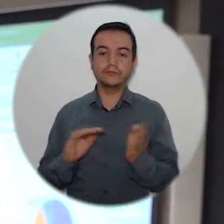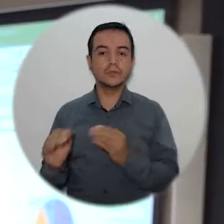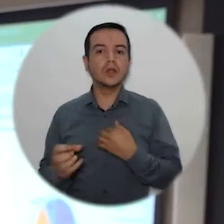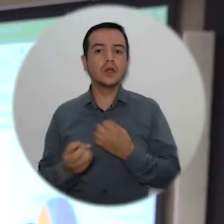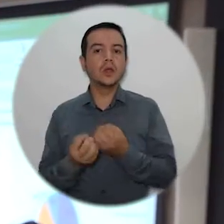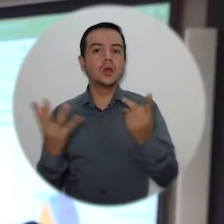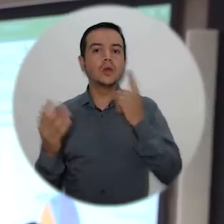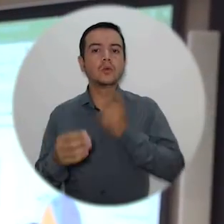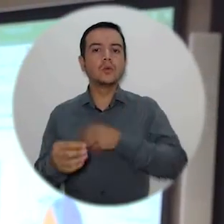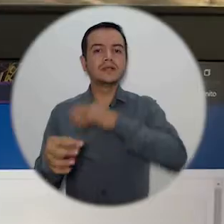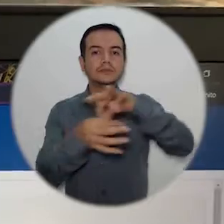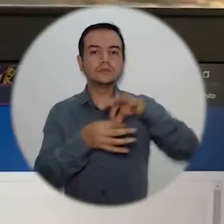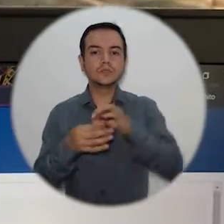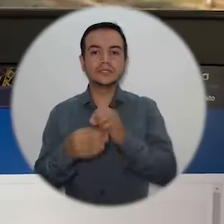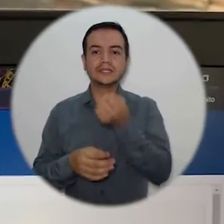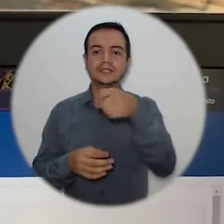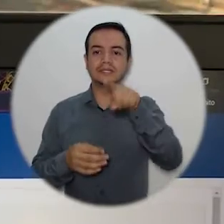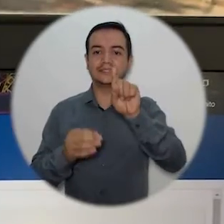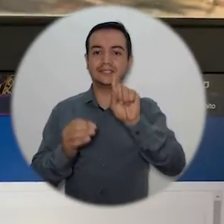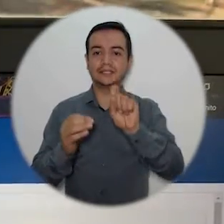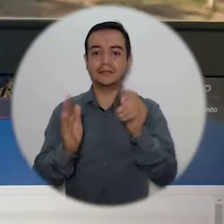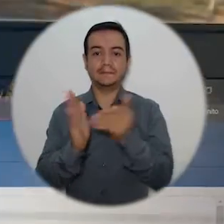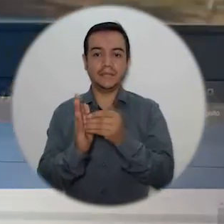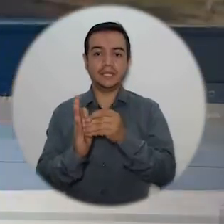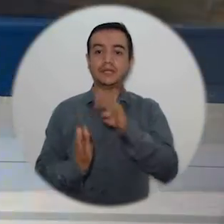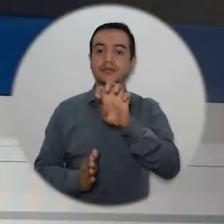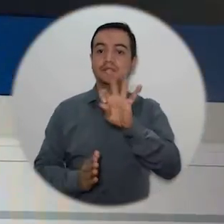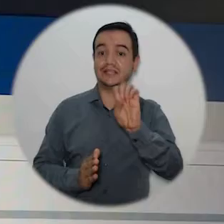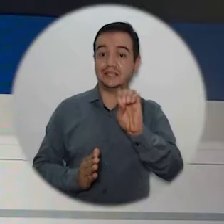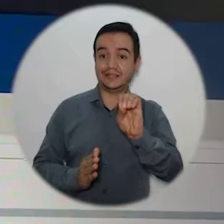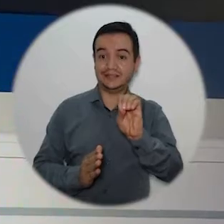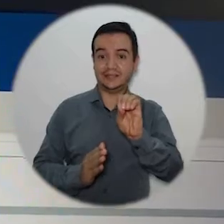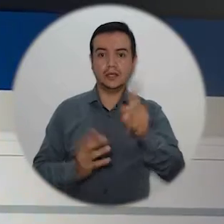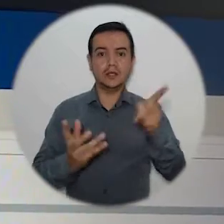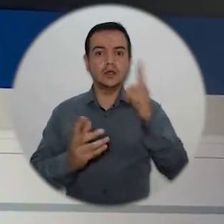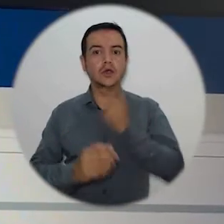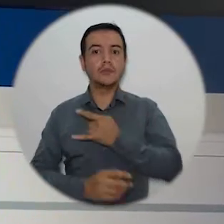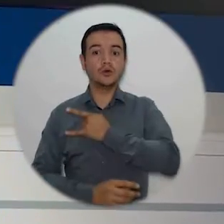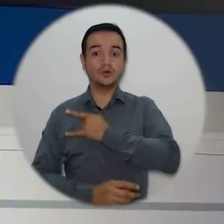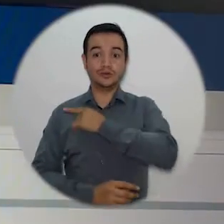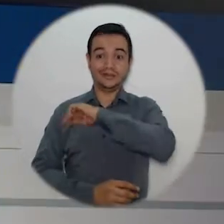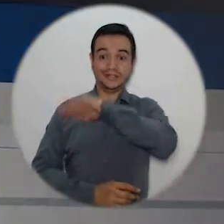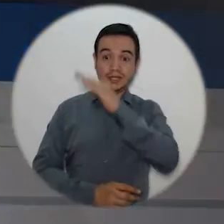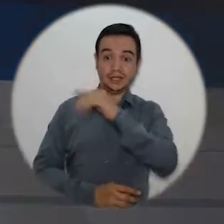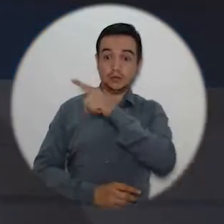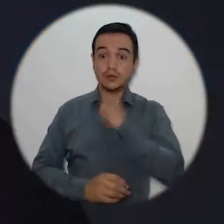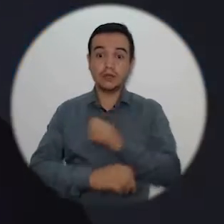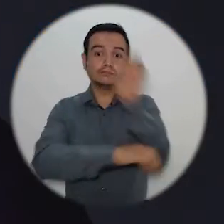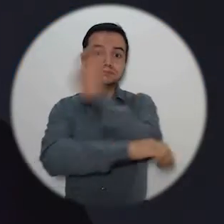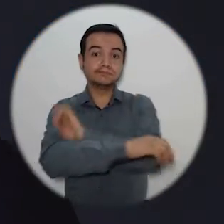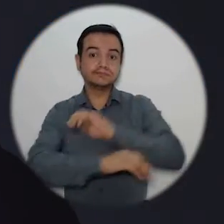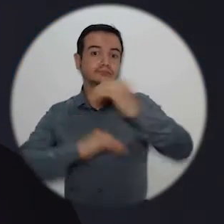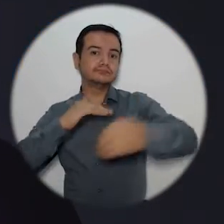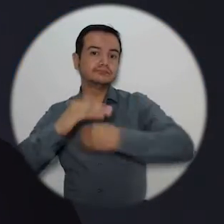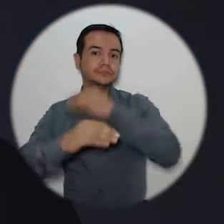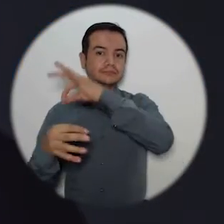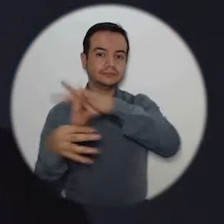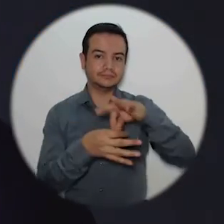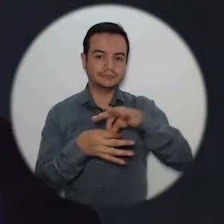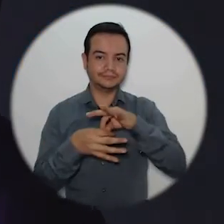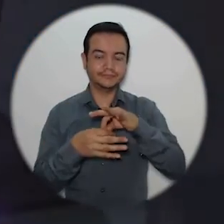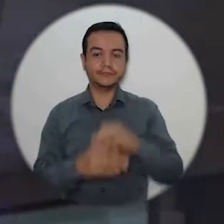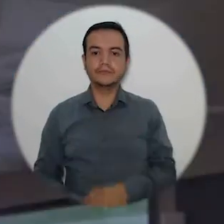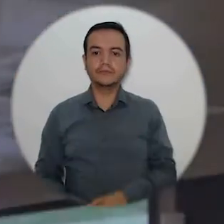Fue un proceso transparente. En la que 16.930 personas votaron a través de un aplicativo electrónico administrado por la